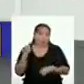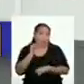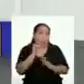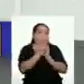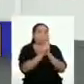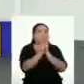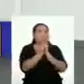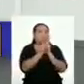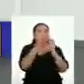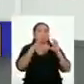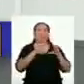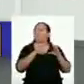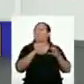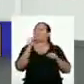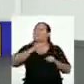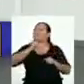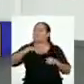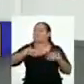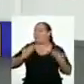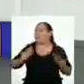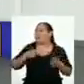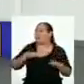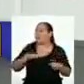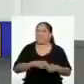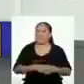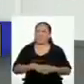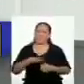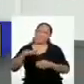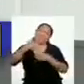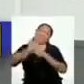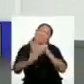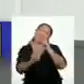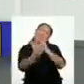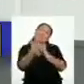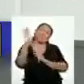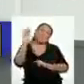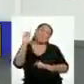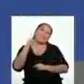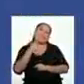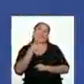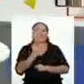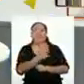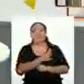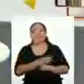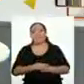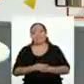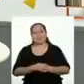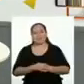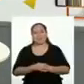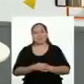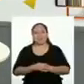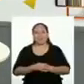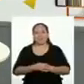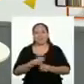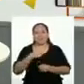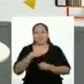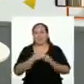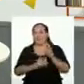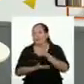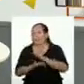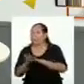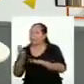de YouTube, 100% viable. Nos vemos pronto, amigos y amigas de cuarto. Ahora me voy a